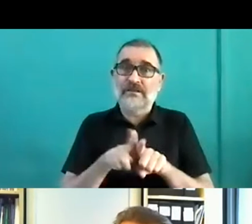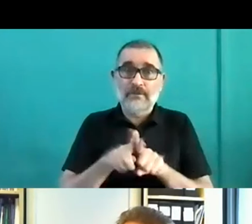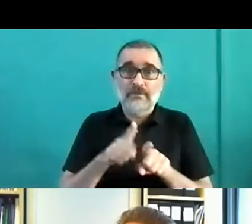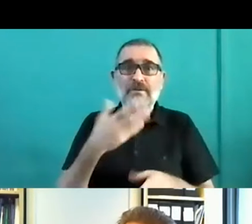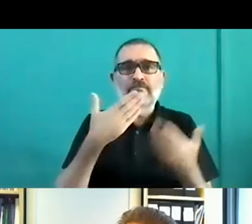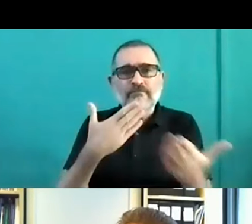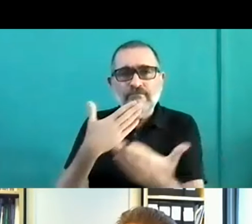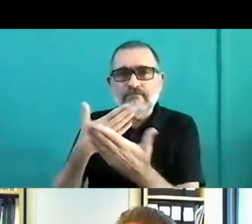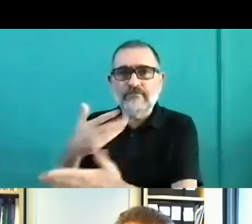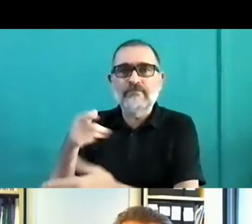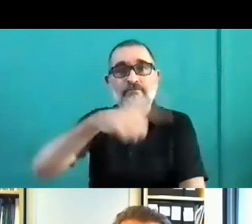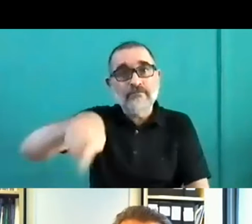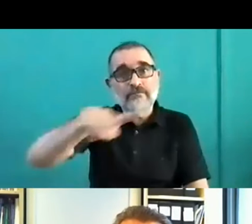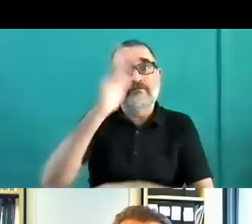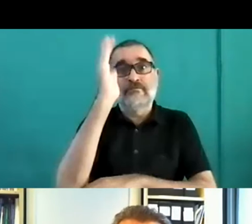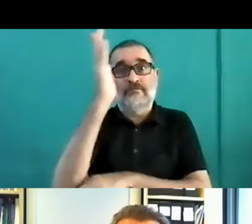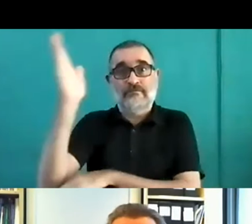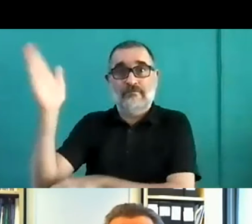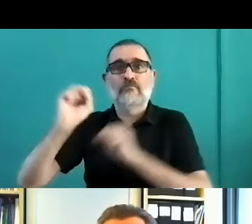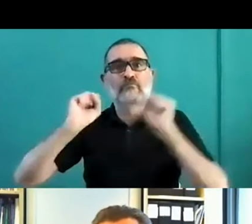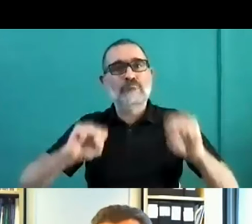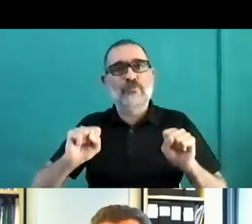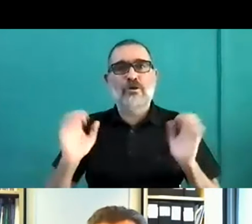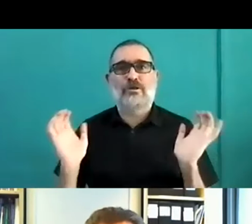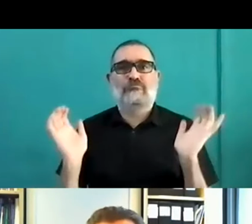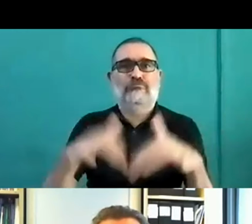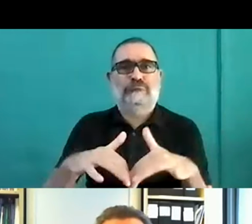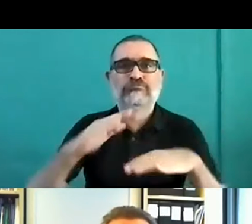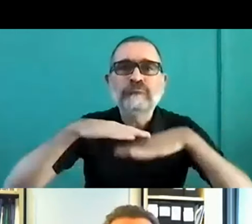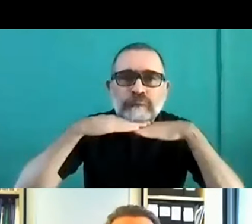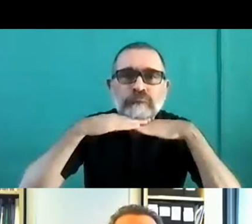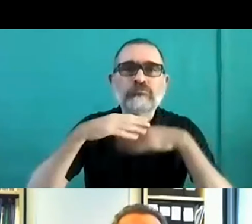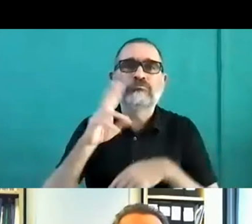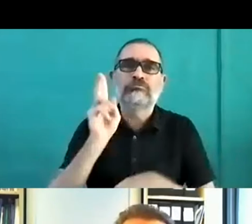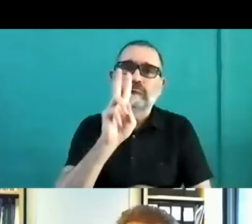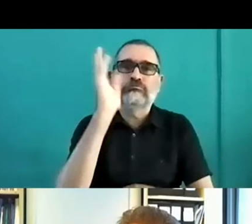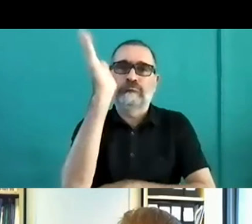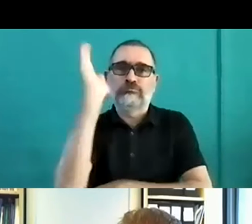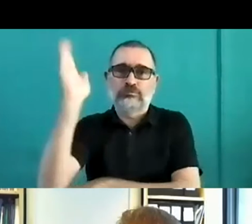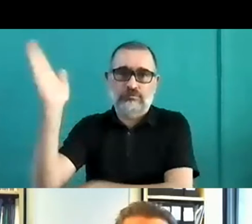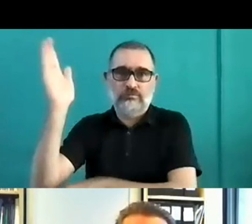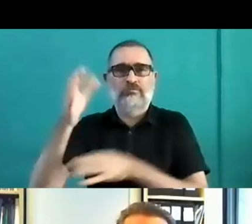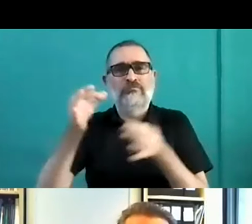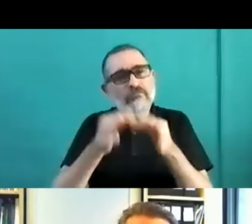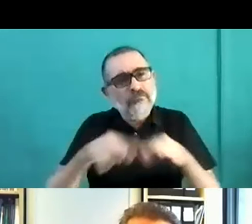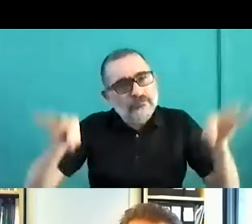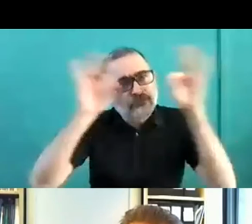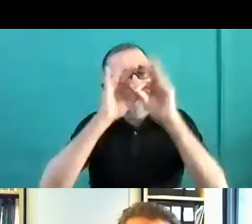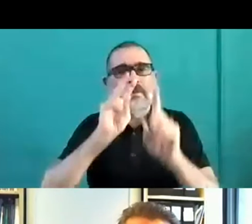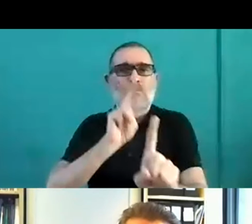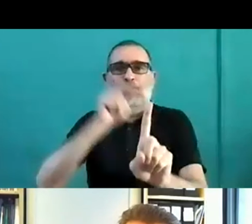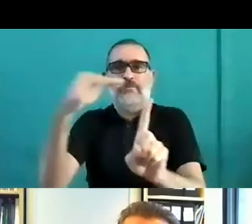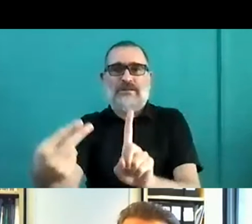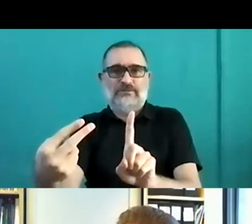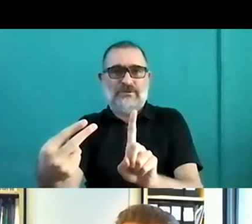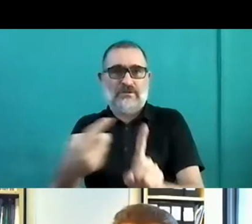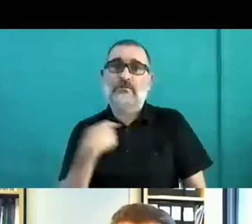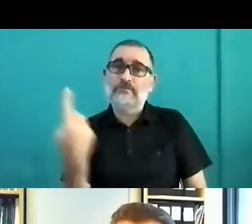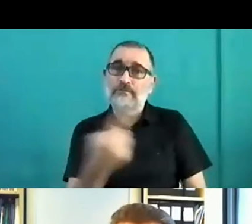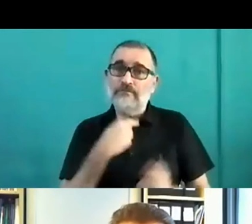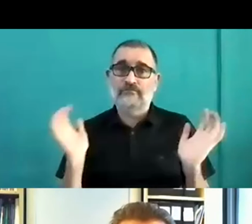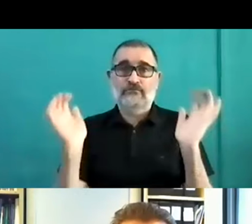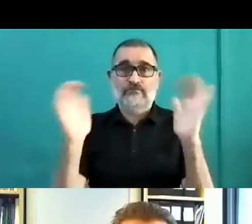su interés en el tema. Finalmente, reitero una vez más que la OPS está en la disposición de continuar colaborando con todos